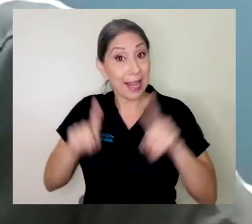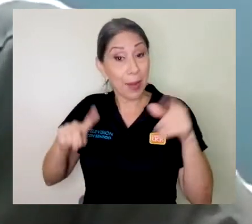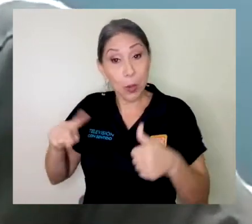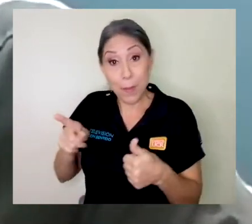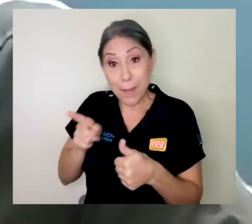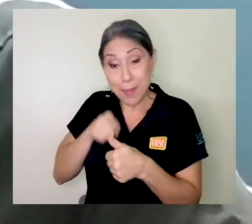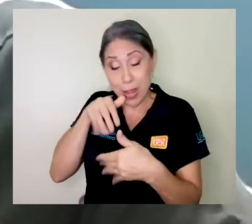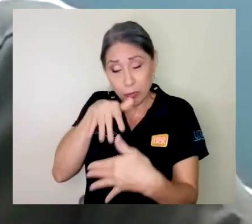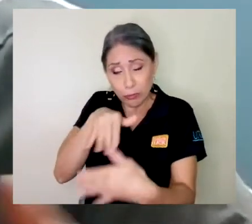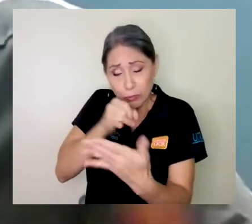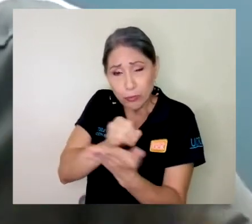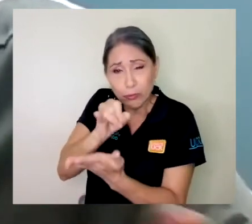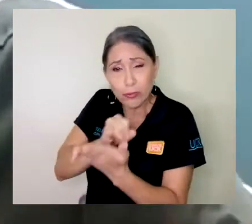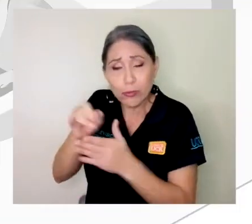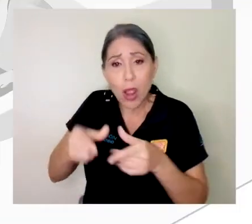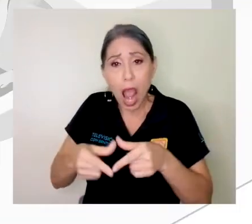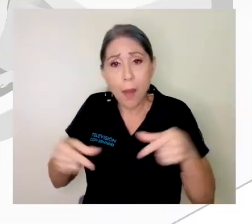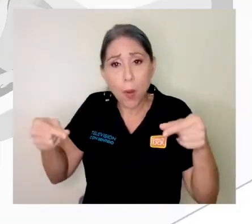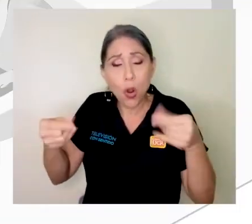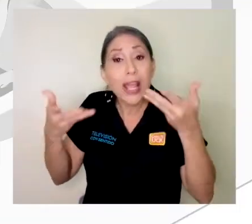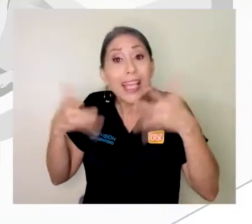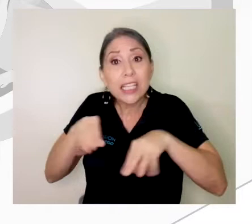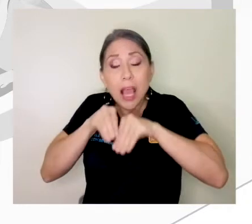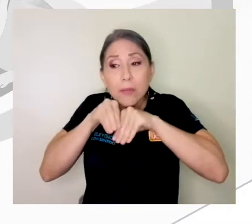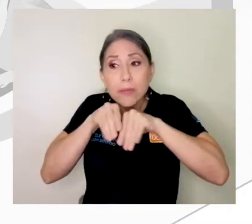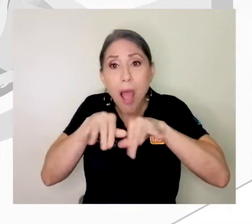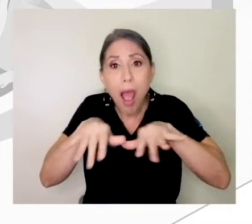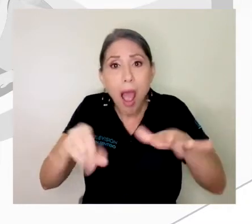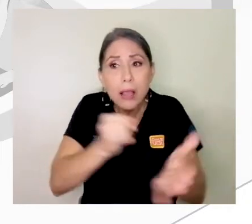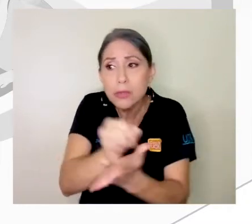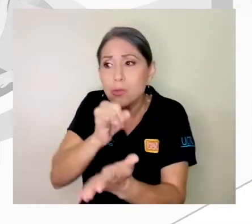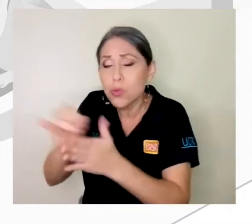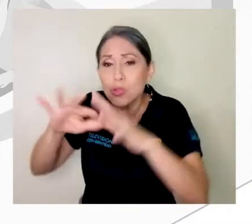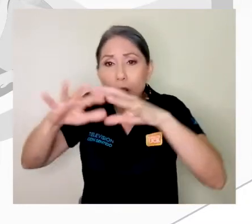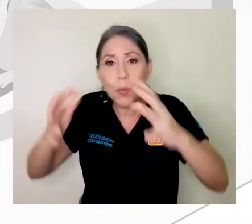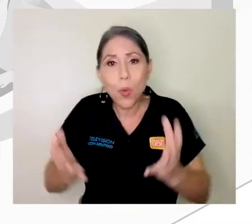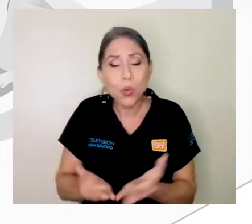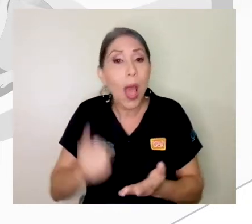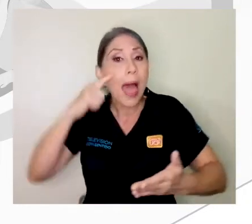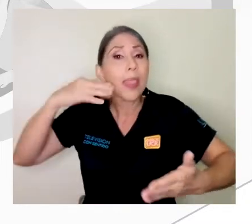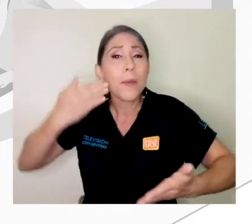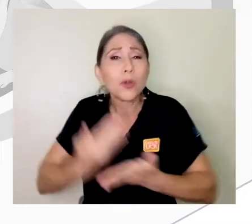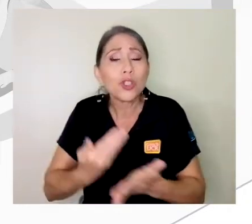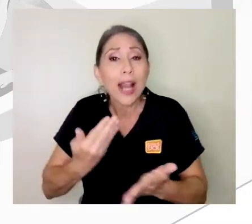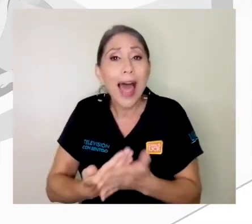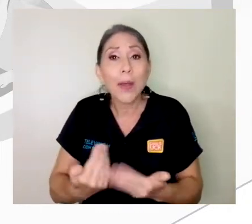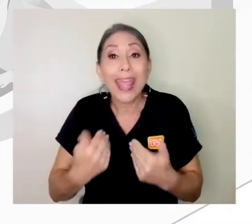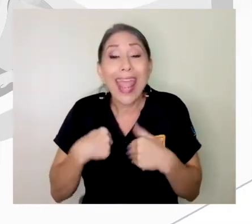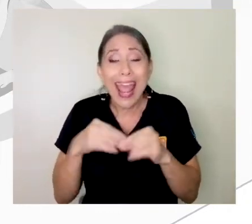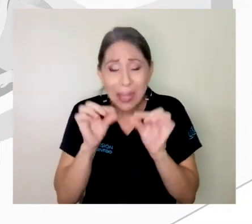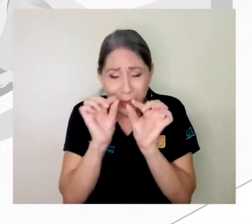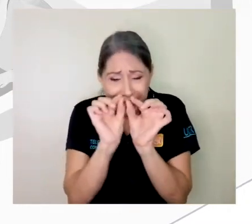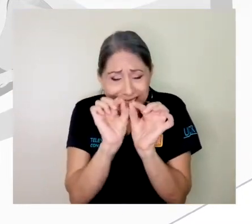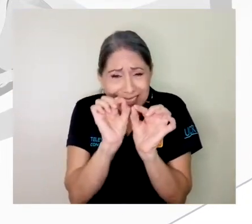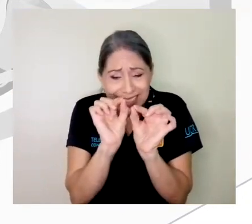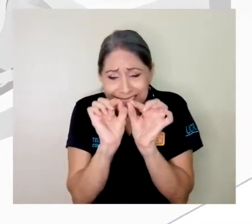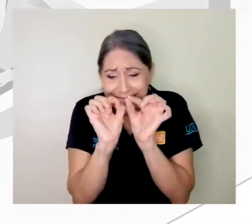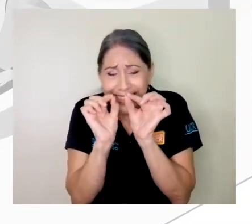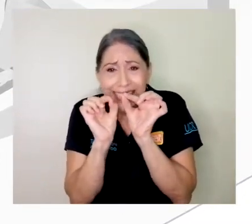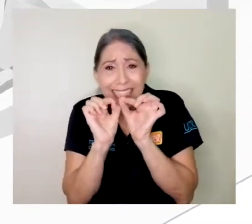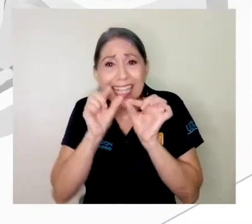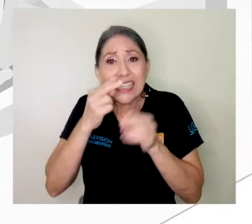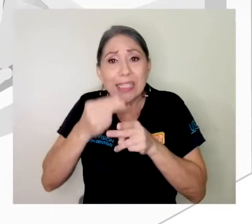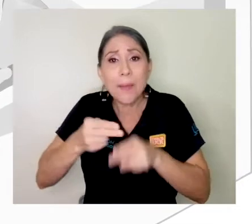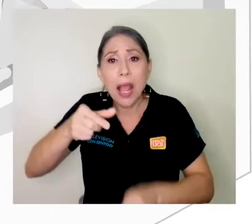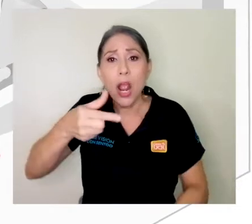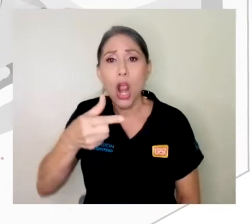Japón y que después se han esparcido por el mundo, nos han demostrado que existen las micropartículas o las microgotas o